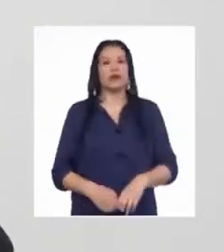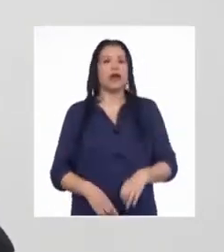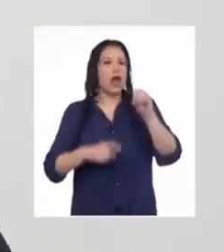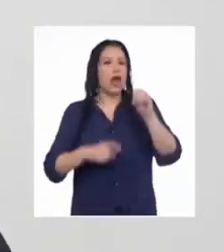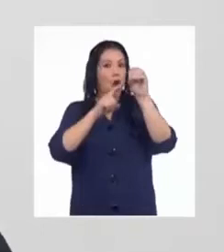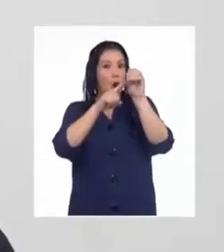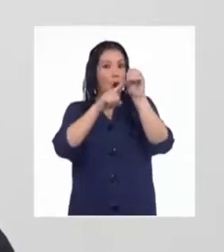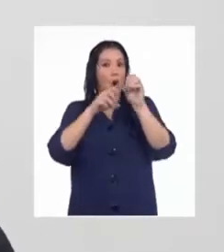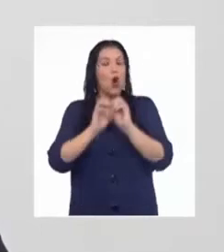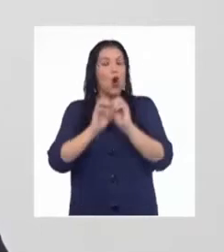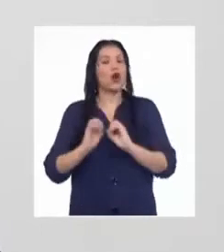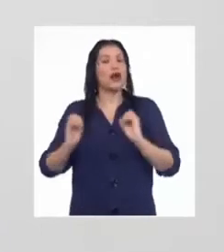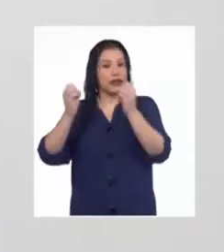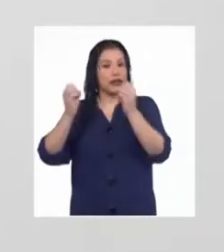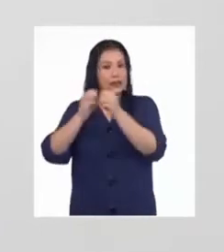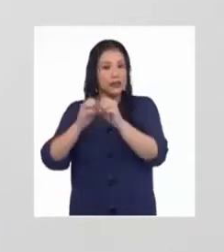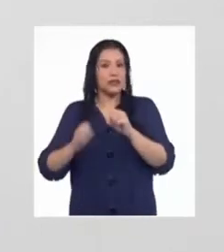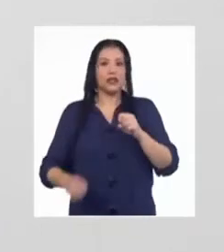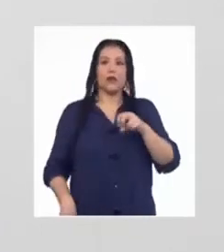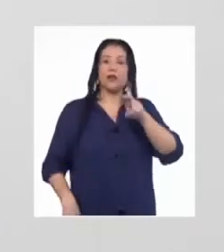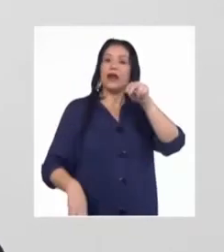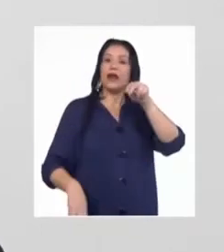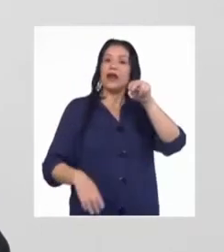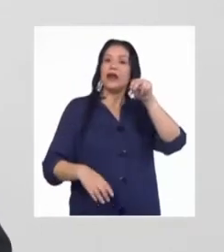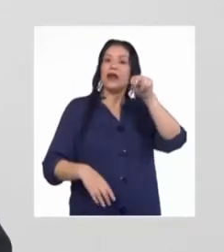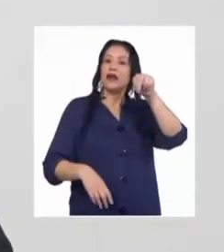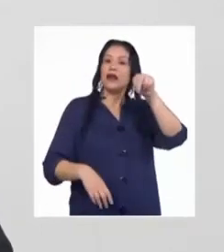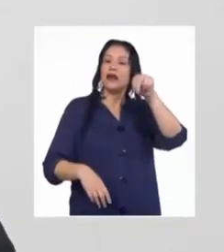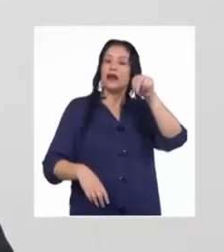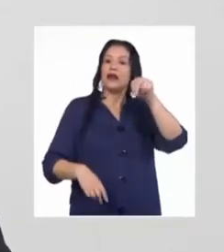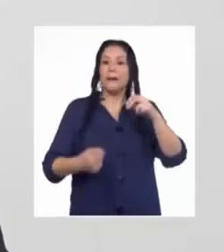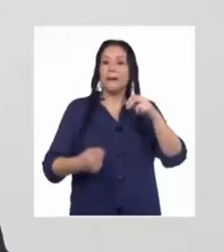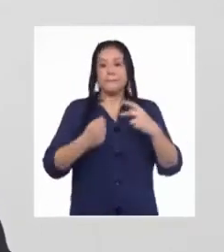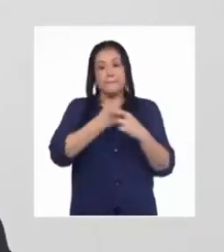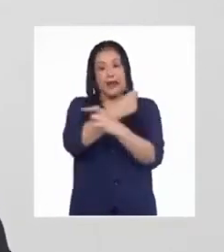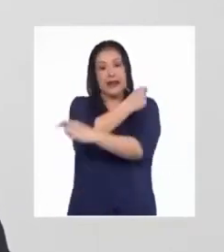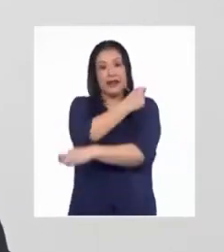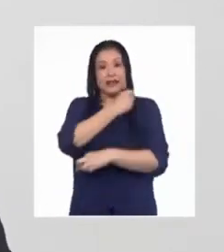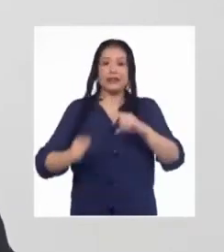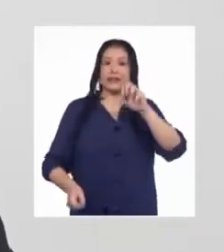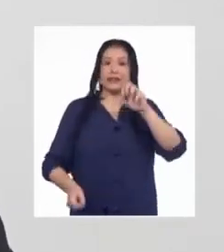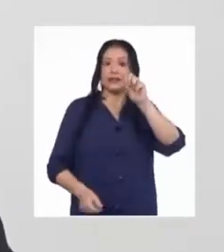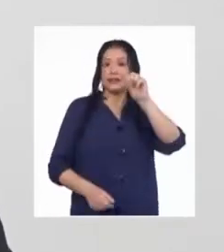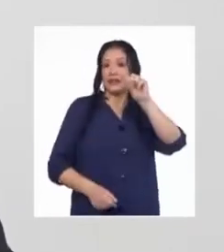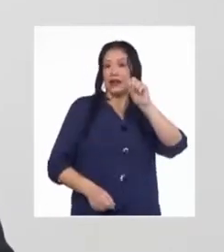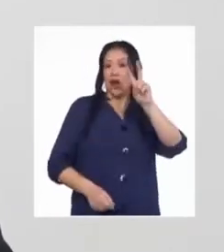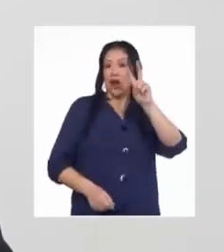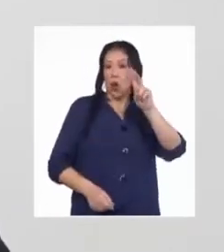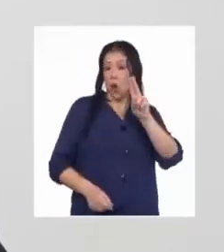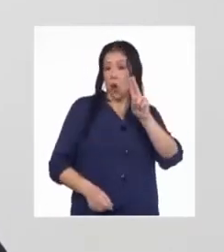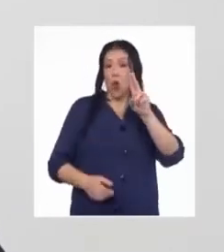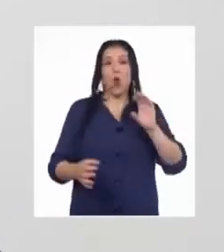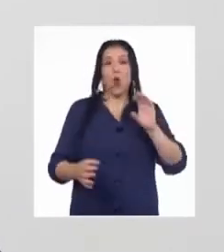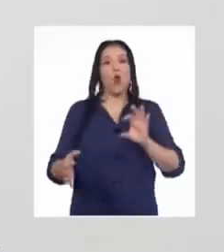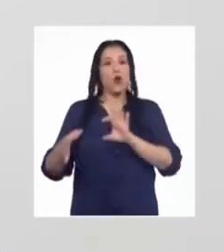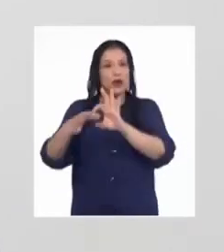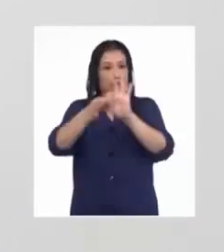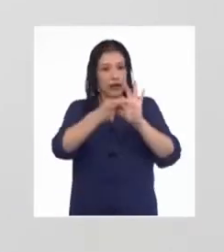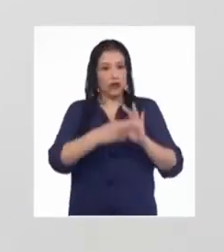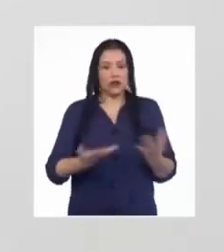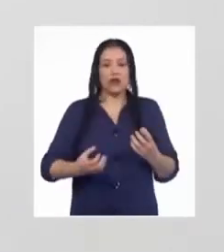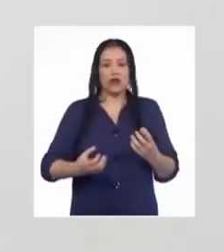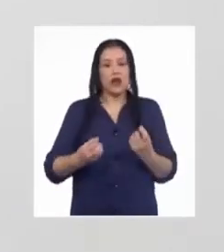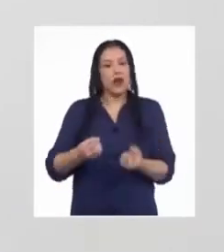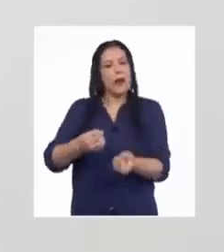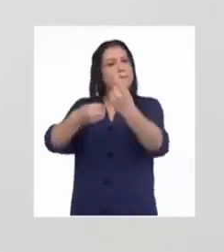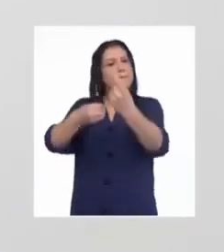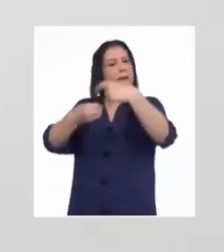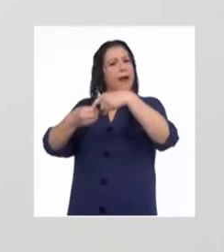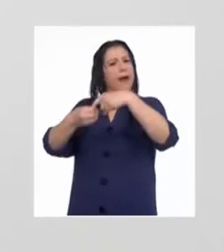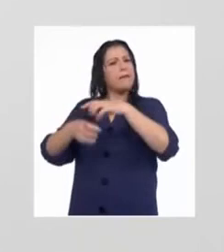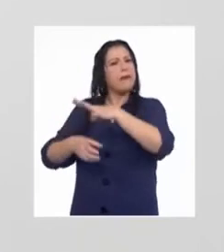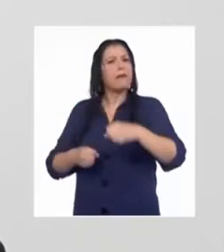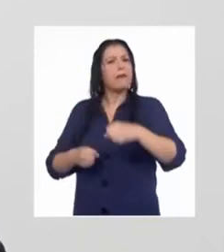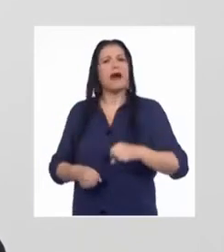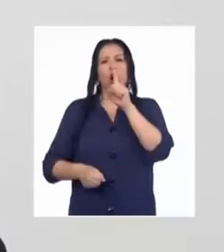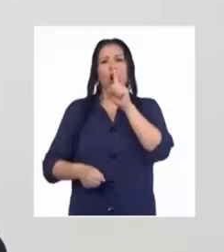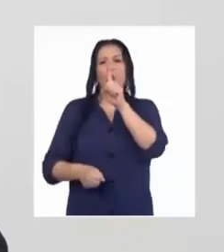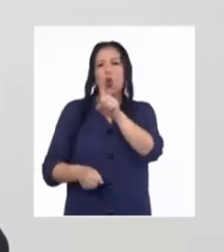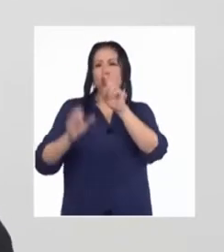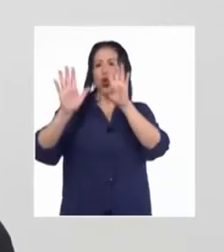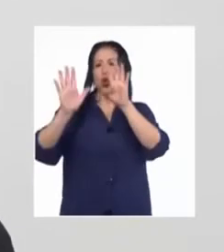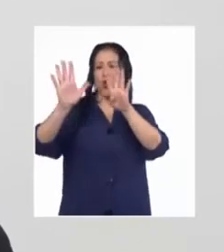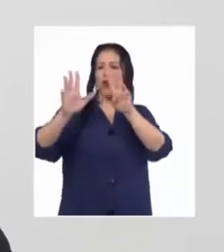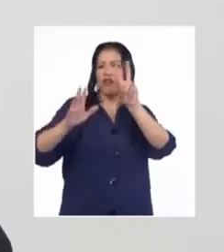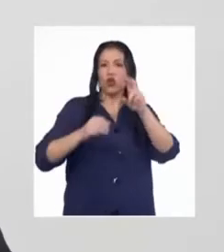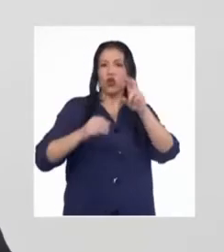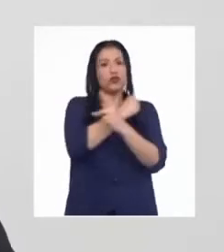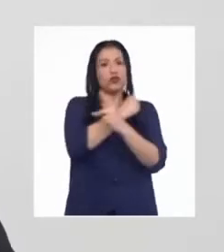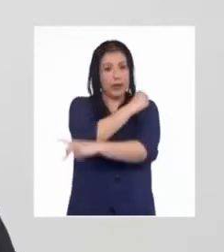la Organización de las Naciones Unidas, es una organización formada por 192 países y